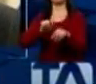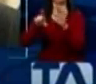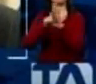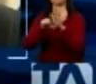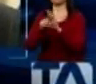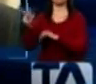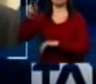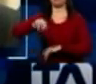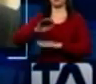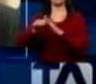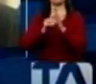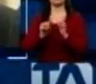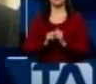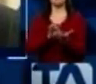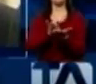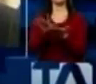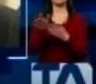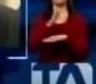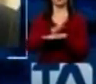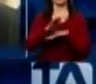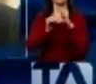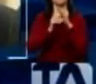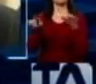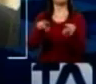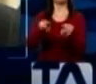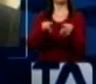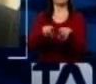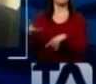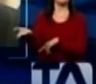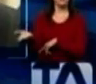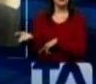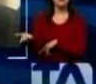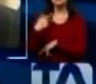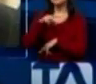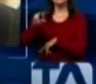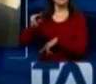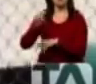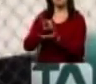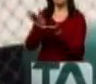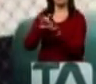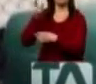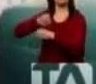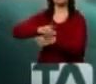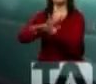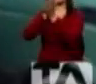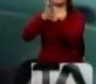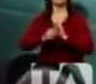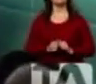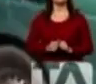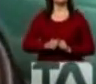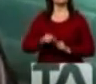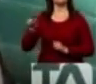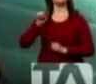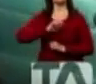expulsión para estos hechos es una medida antidemocrática. Ellos no tienen ninguna medida de expulsión. Tras su captura, Capaco y su hijo